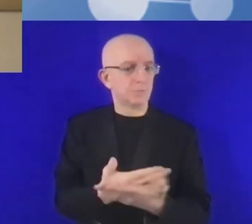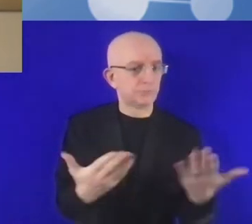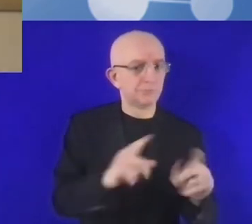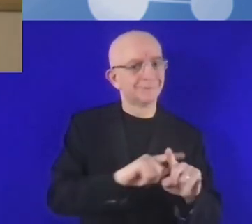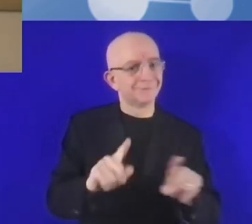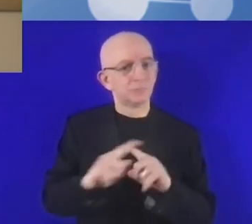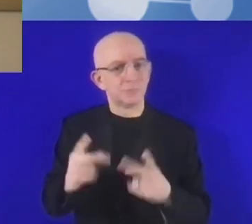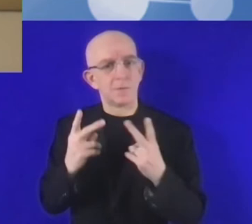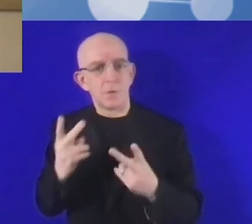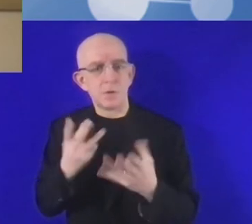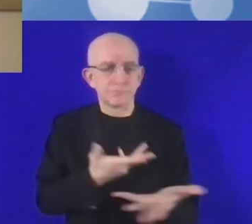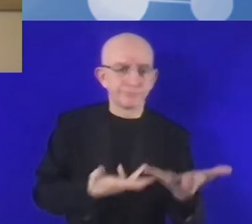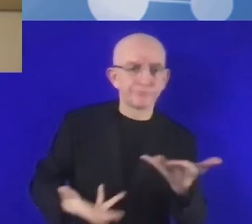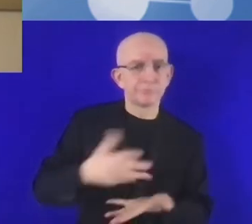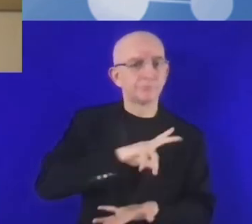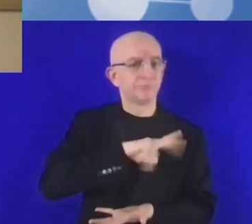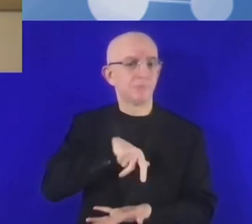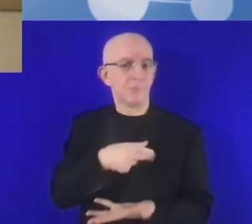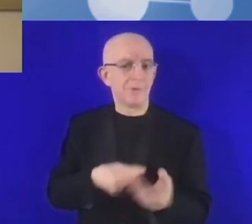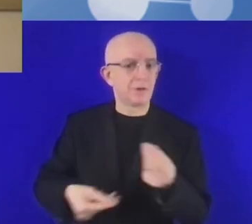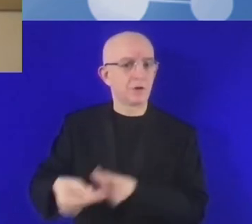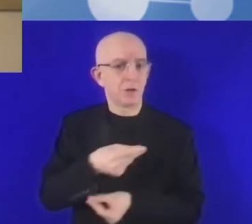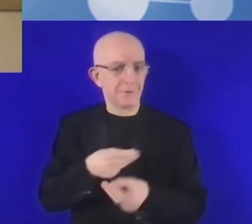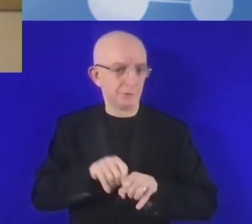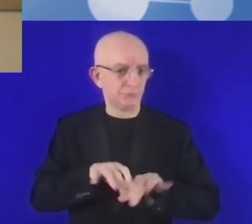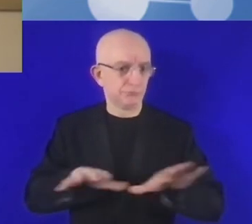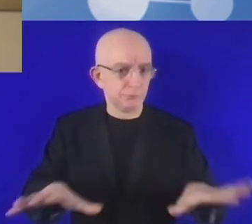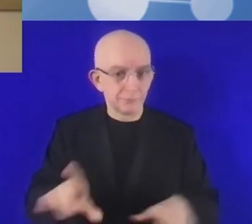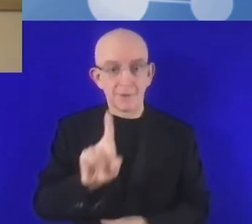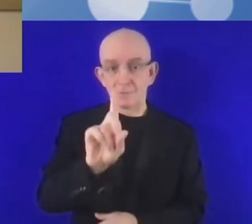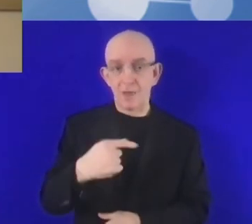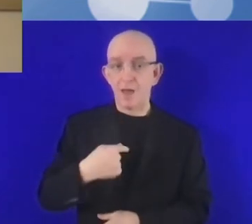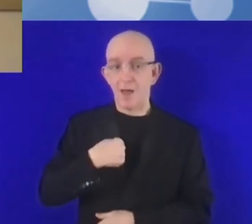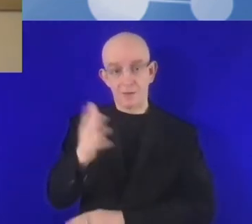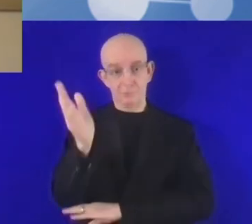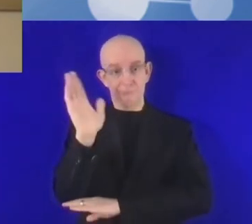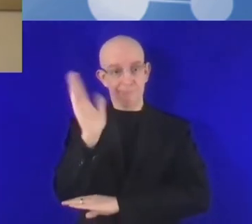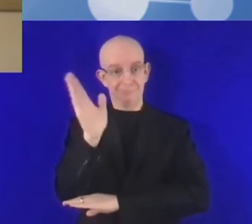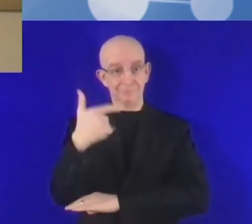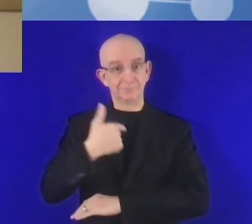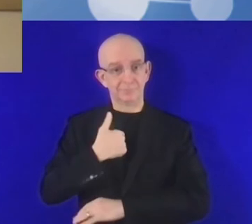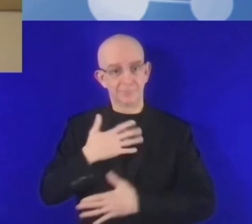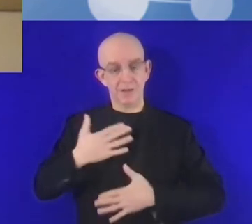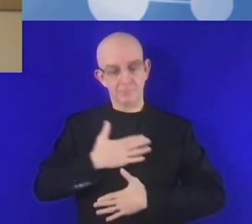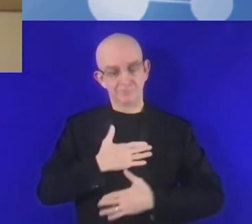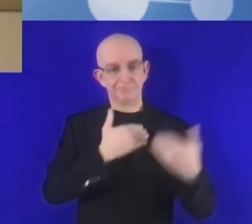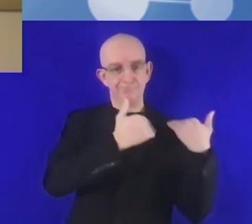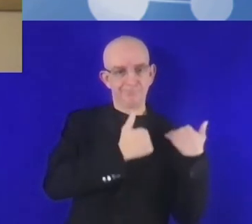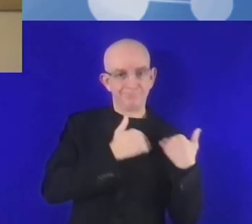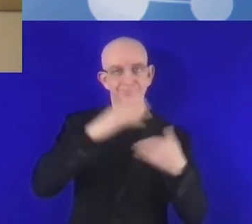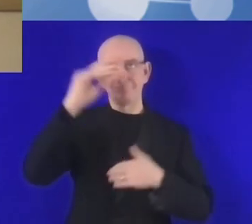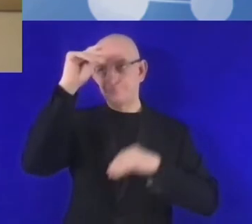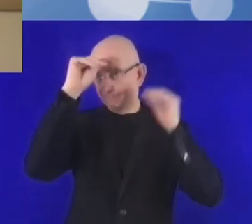desarrollo socioeconómico de muchos países, pero en especial de los países africanos, donde el